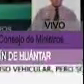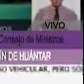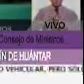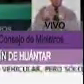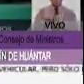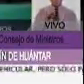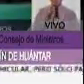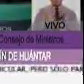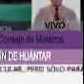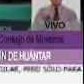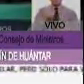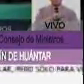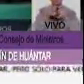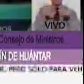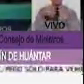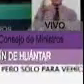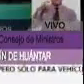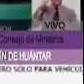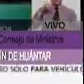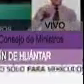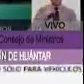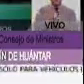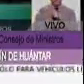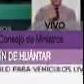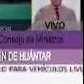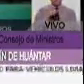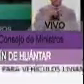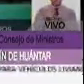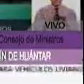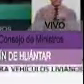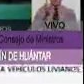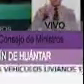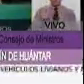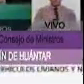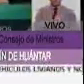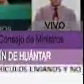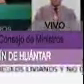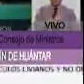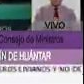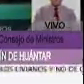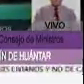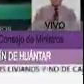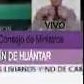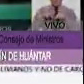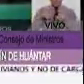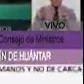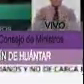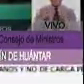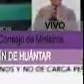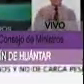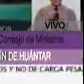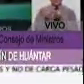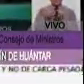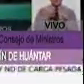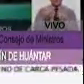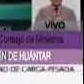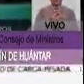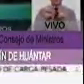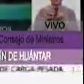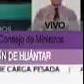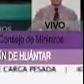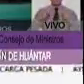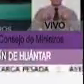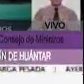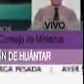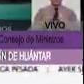demanda se contestó el 17 de agosto del 2012. Lastimosamente, en esa reunión nos dijeron que no era posible